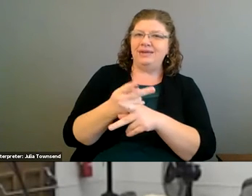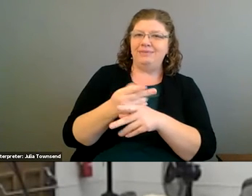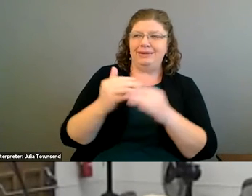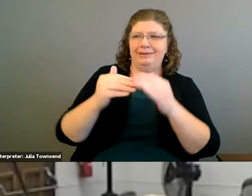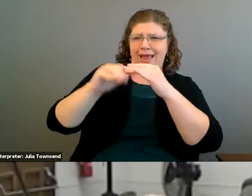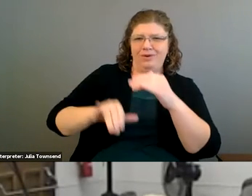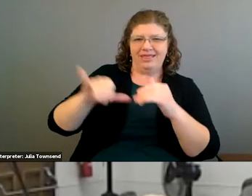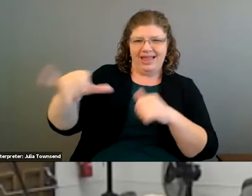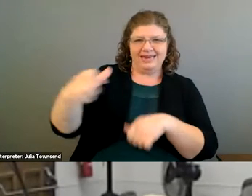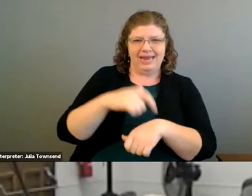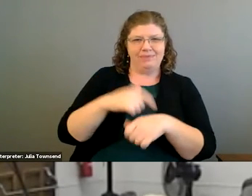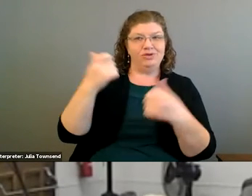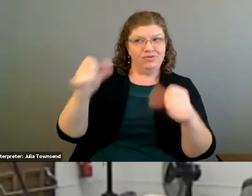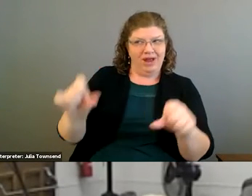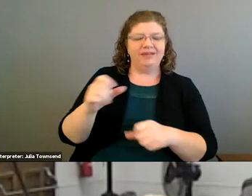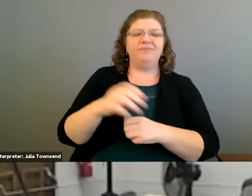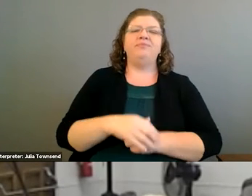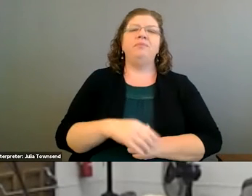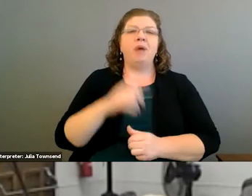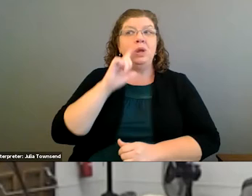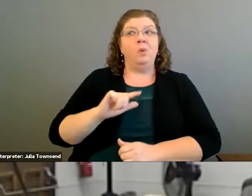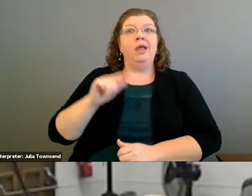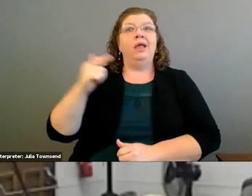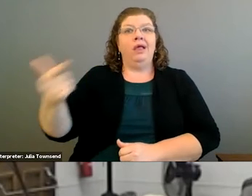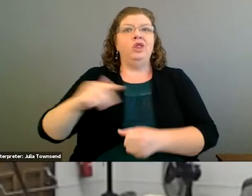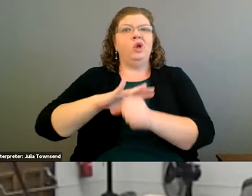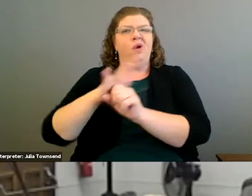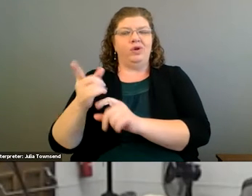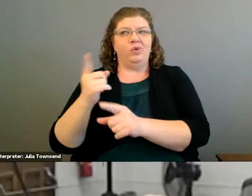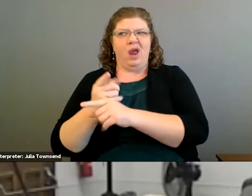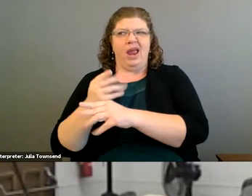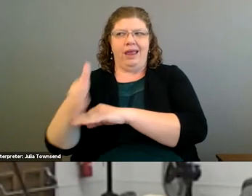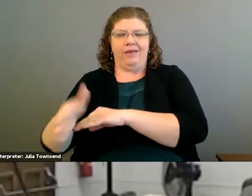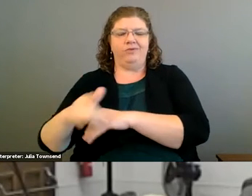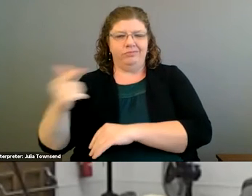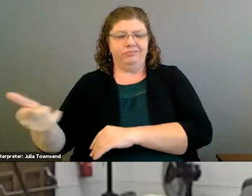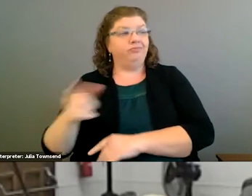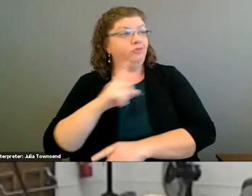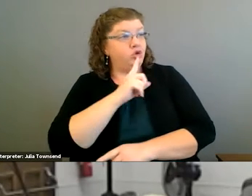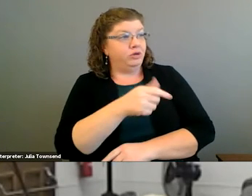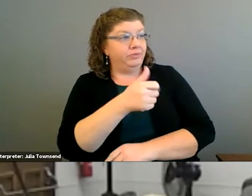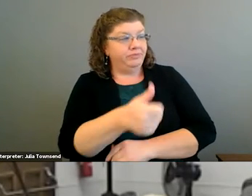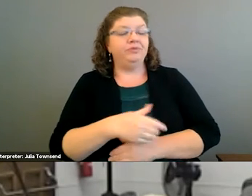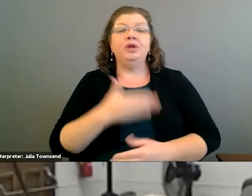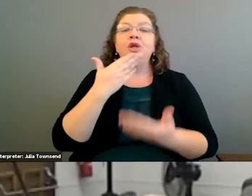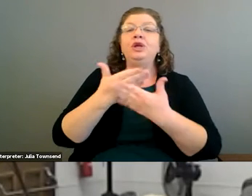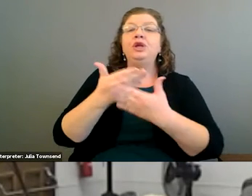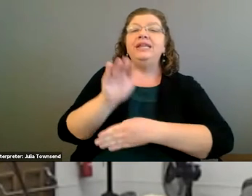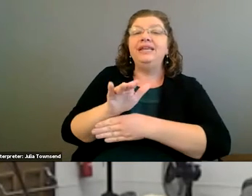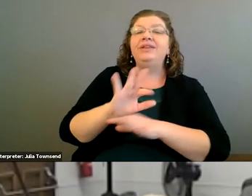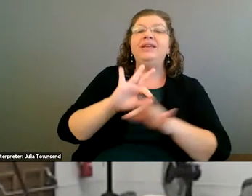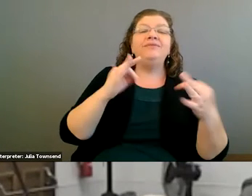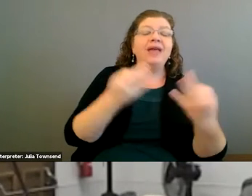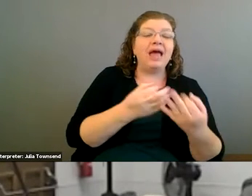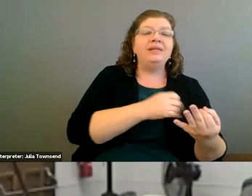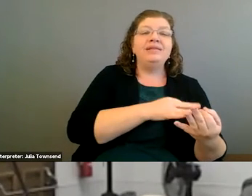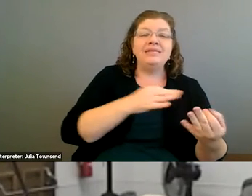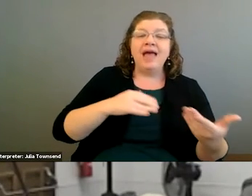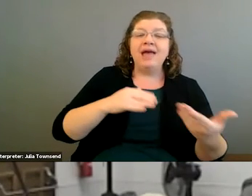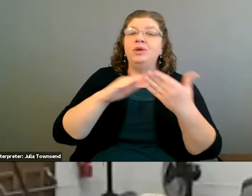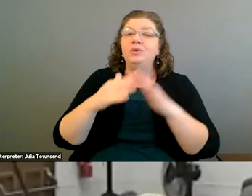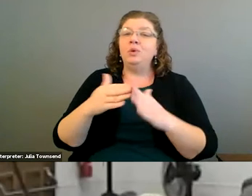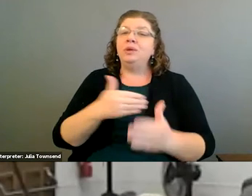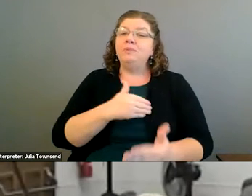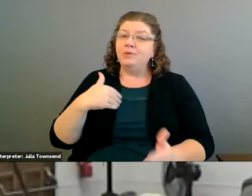mantenerlo bajo el tiempo concedido para llegar al reporte del COVID después de las 7. Buenas tardes, miembros del Consejo, personal, familias y miembros de la